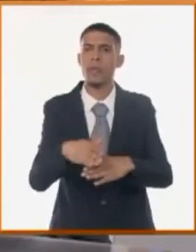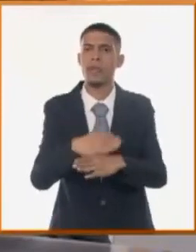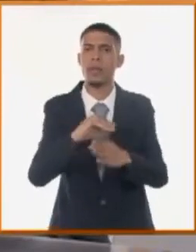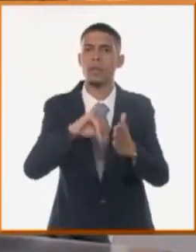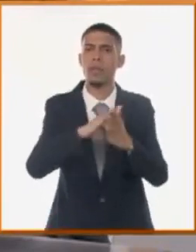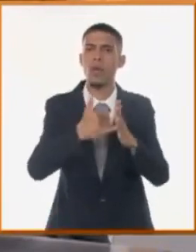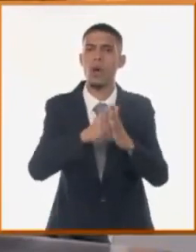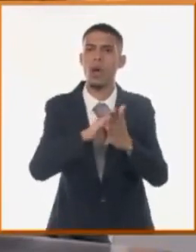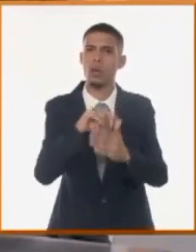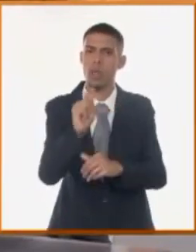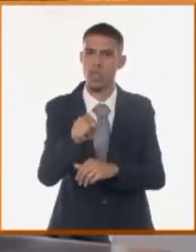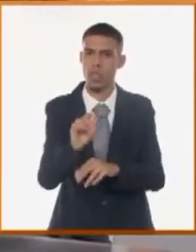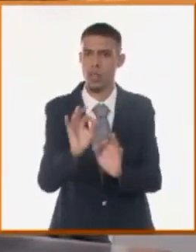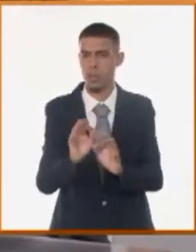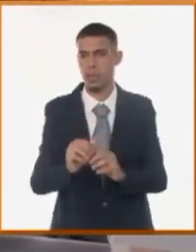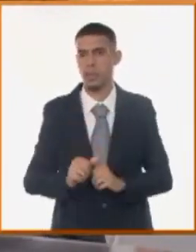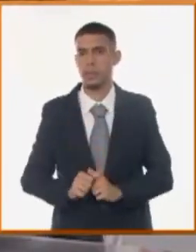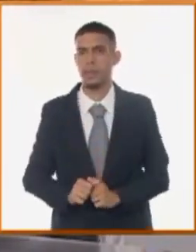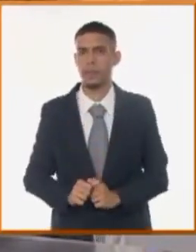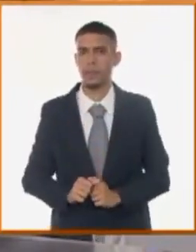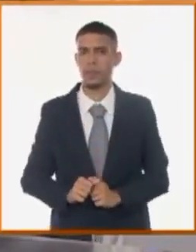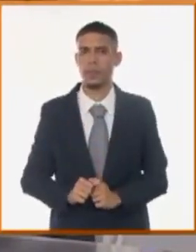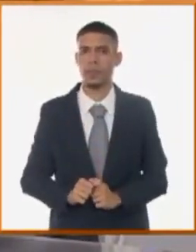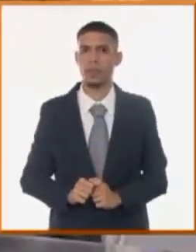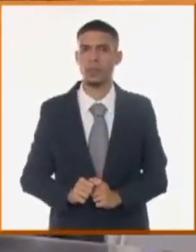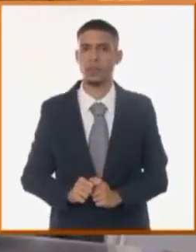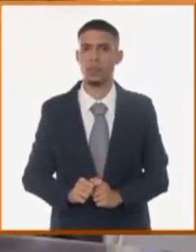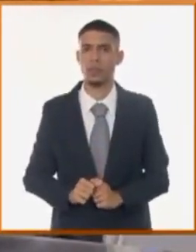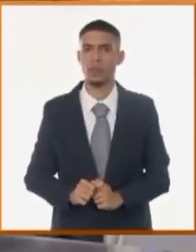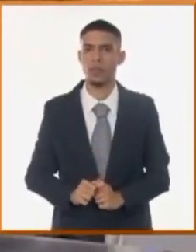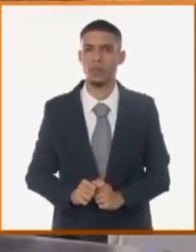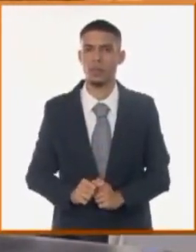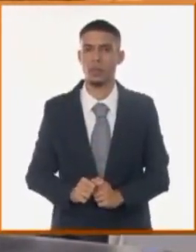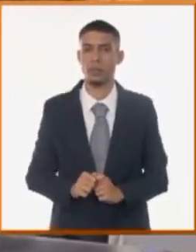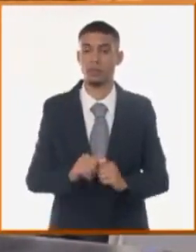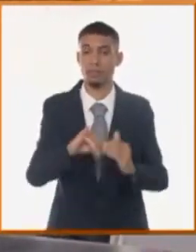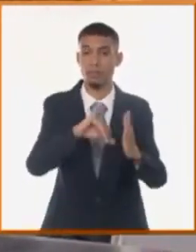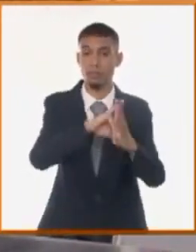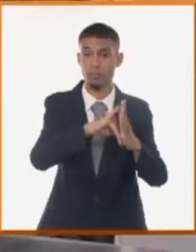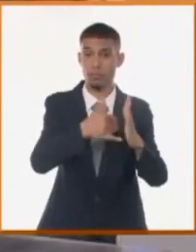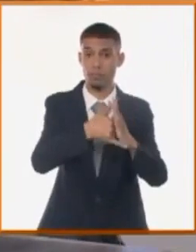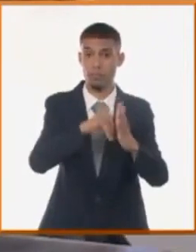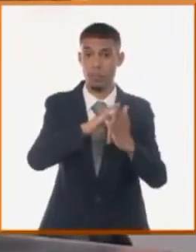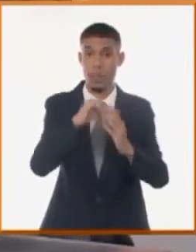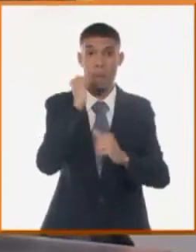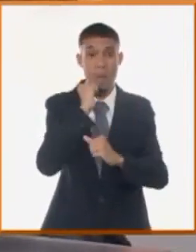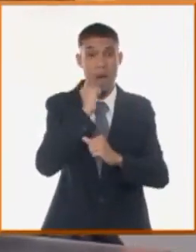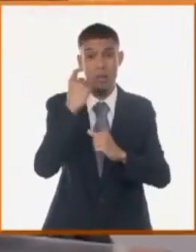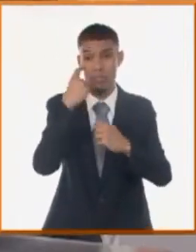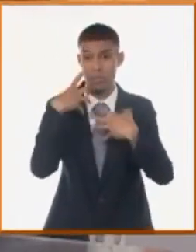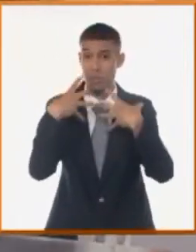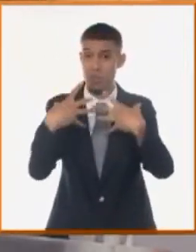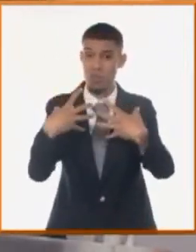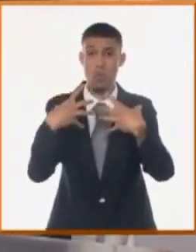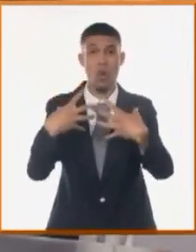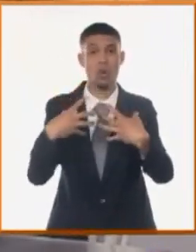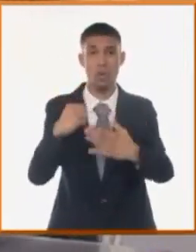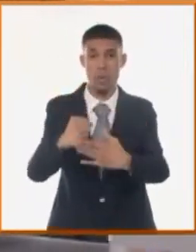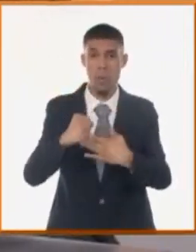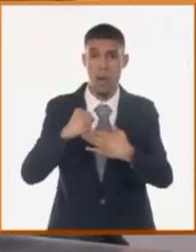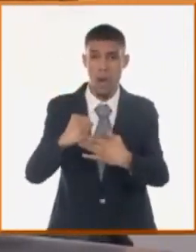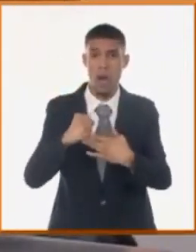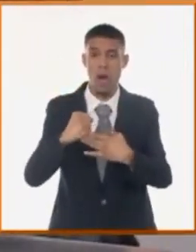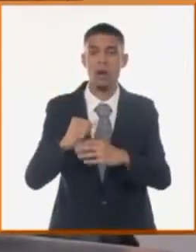proyectos. Yo diría que uno de los que más se habla y de los que más nos hace populares